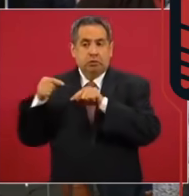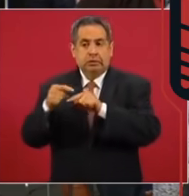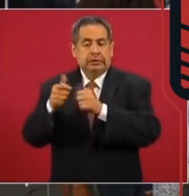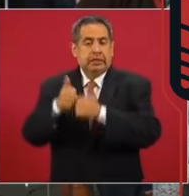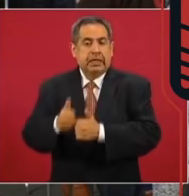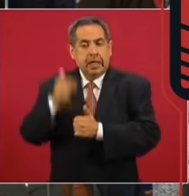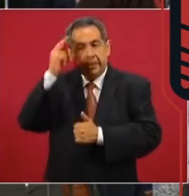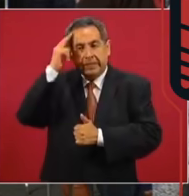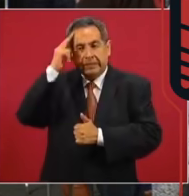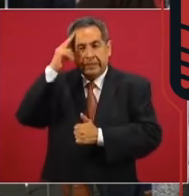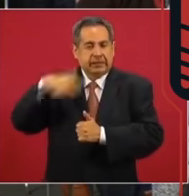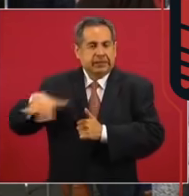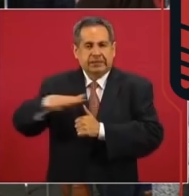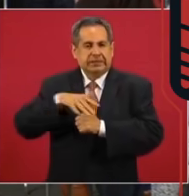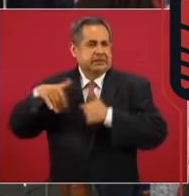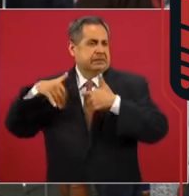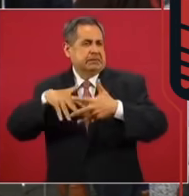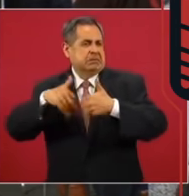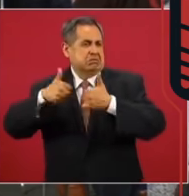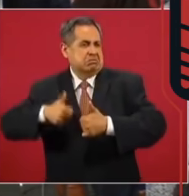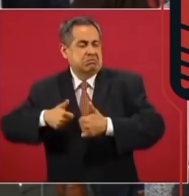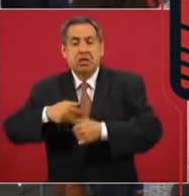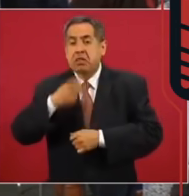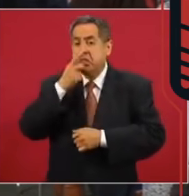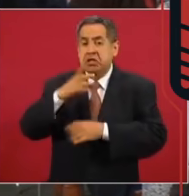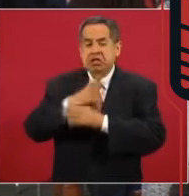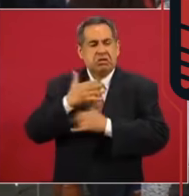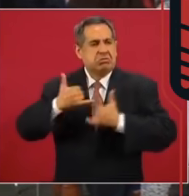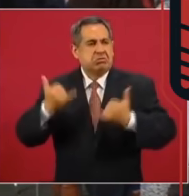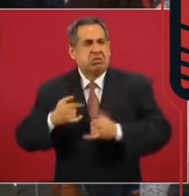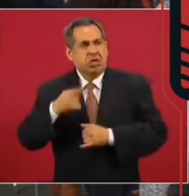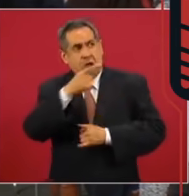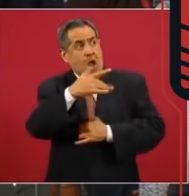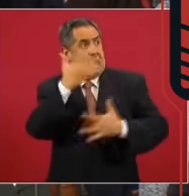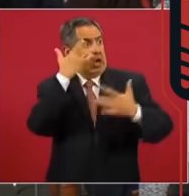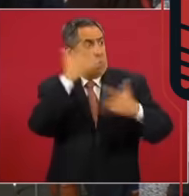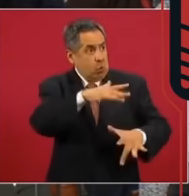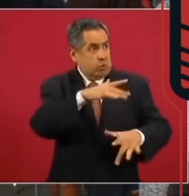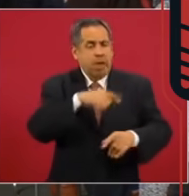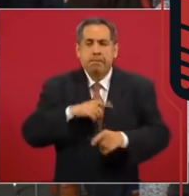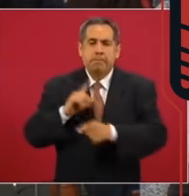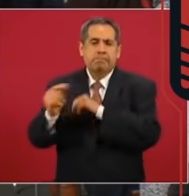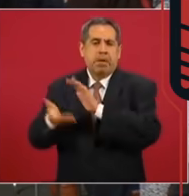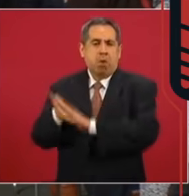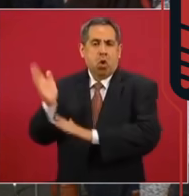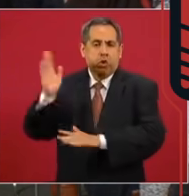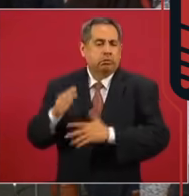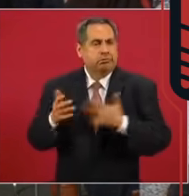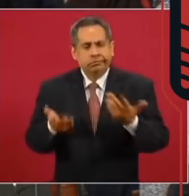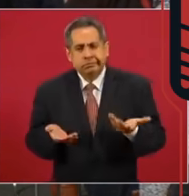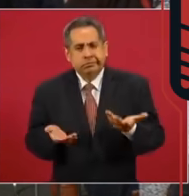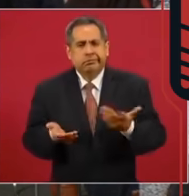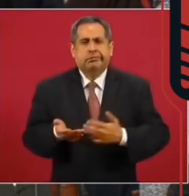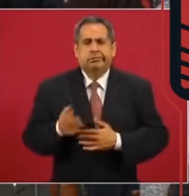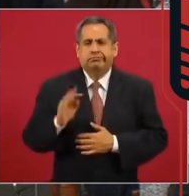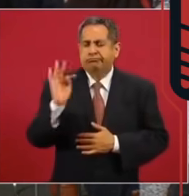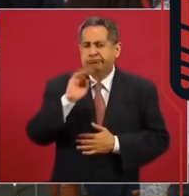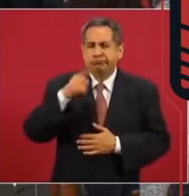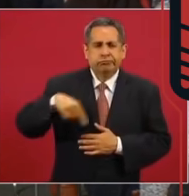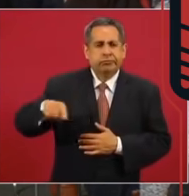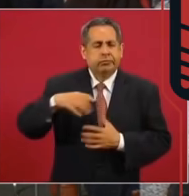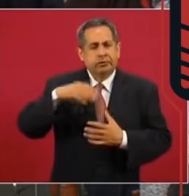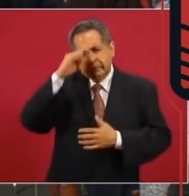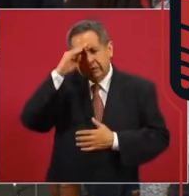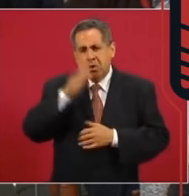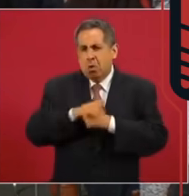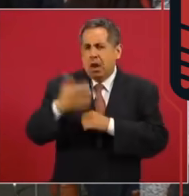Bellas Artes. Ellos dicen que no se van a ir hasta que usted renuncie, pero bueno, en primera preguntarle… ¿cuál